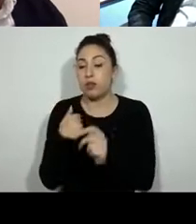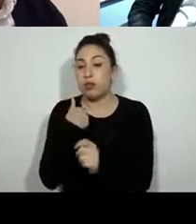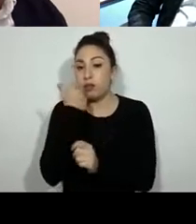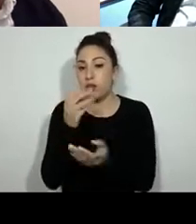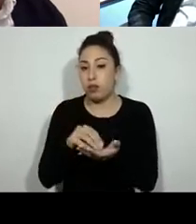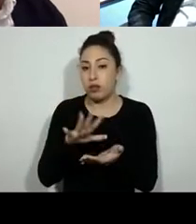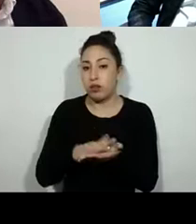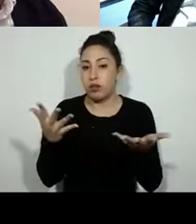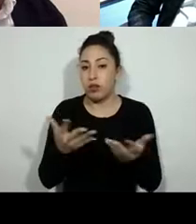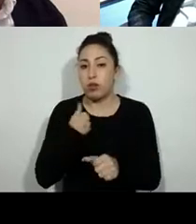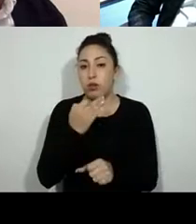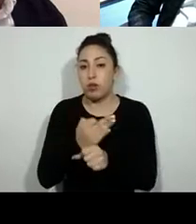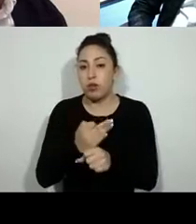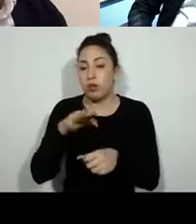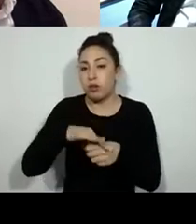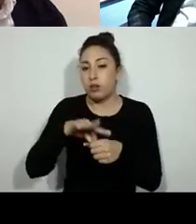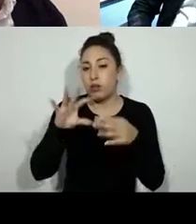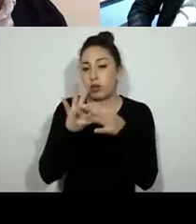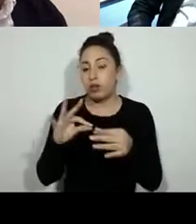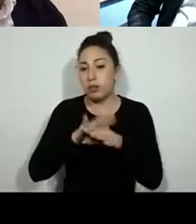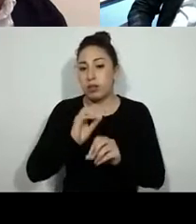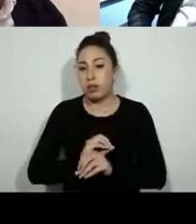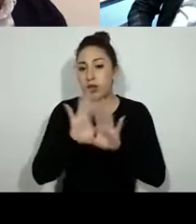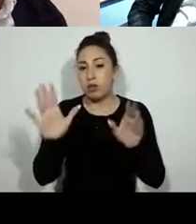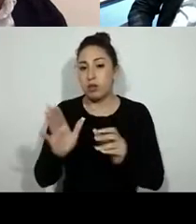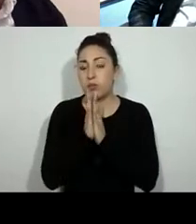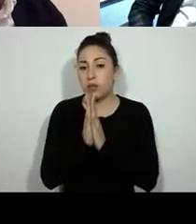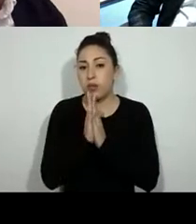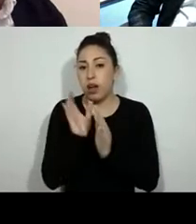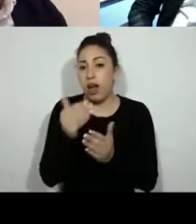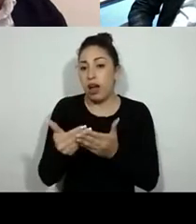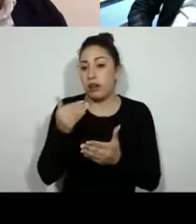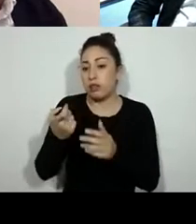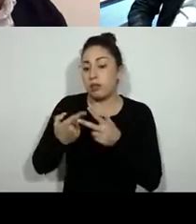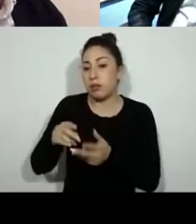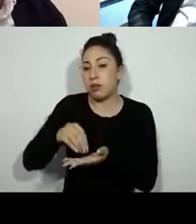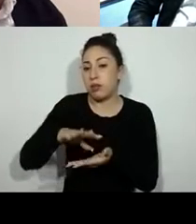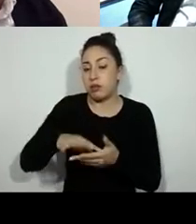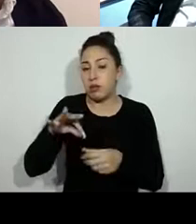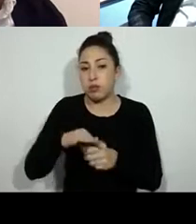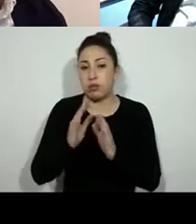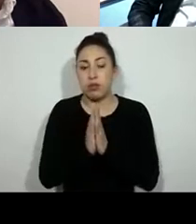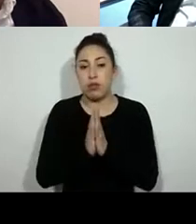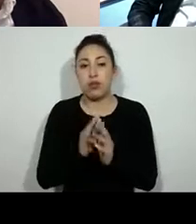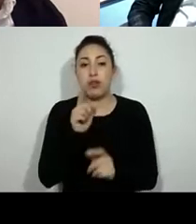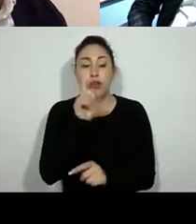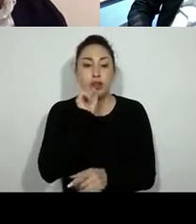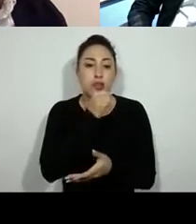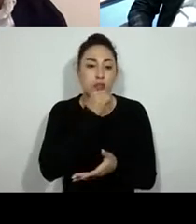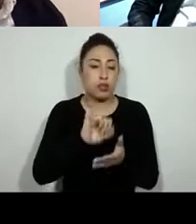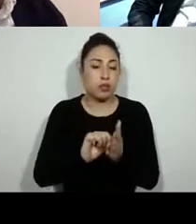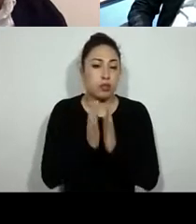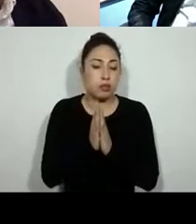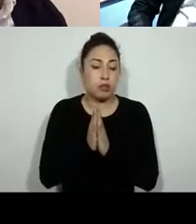Quisiera razonar mi voto si es tan amable antes de que recoja la votación. En general y en lo particular del dictamen que hoy nos ocupa.